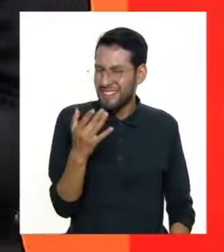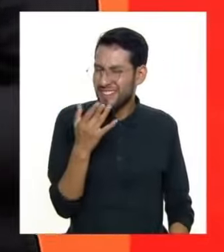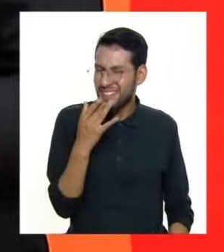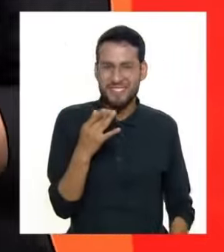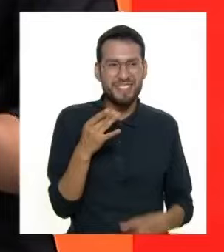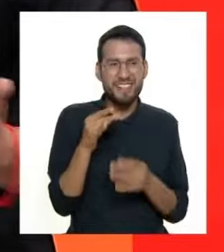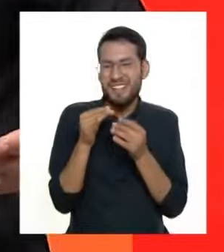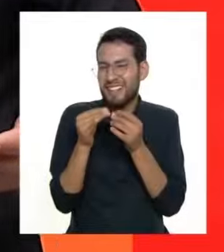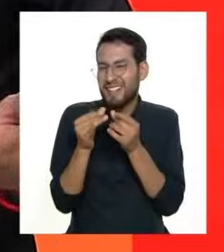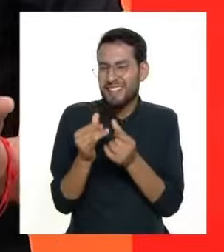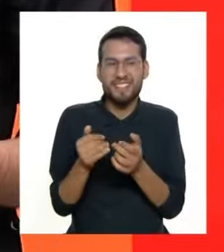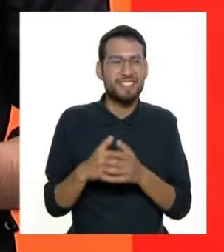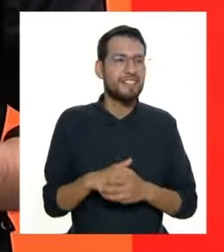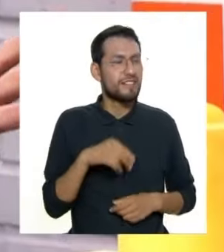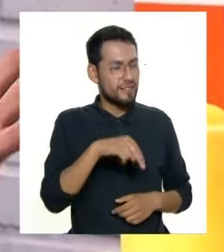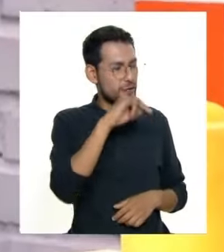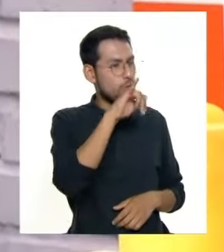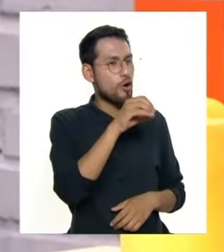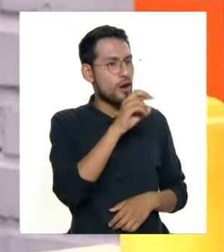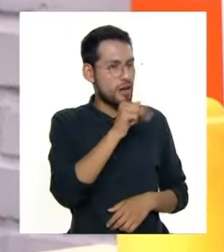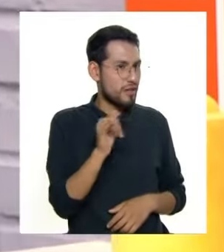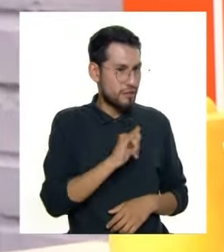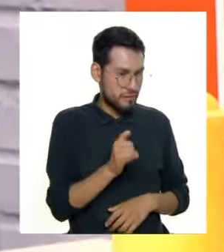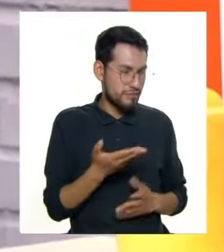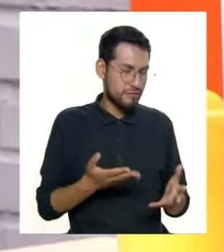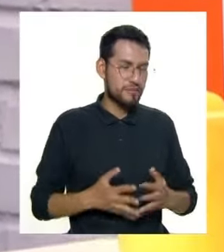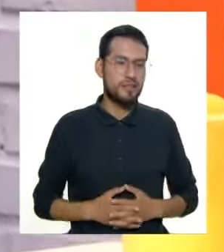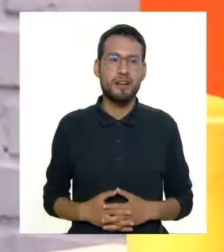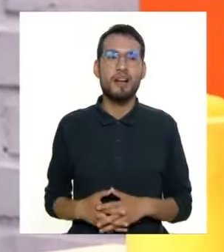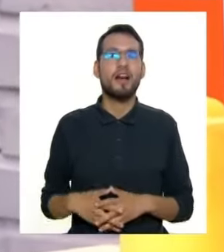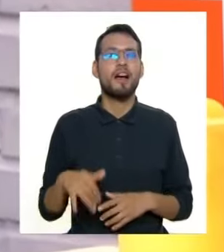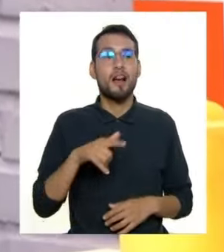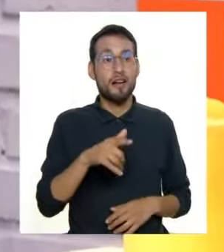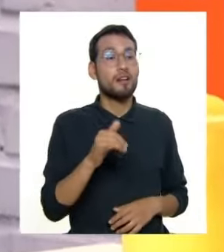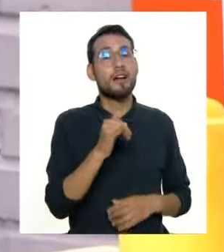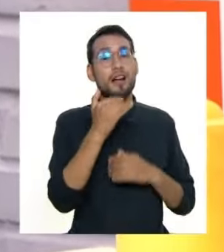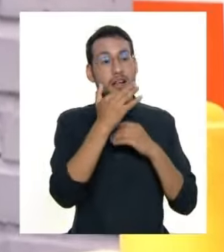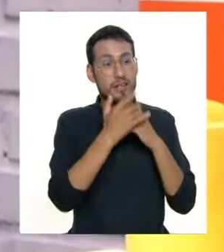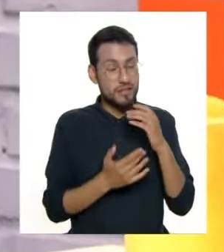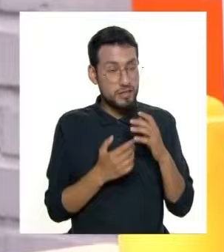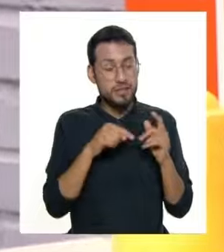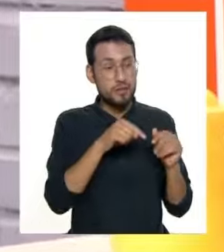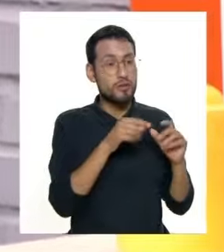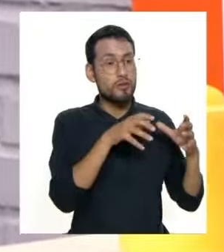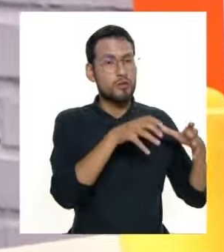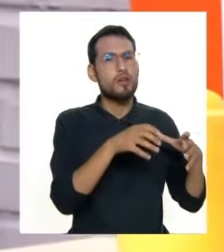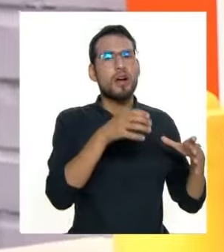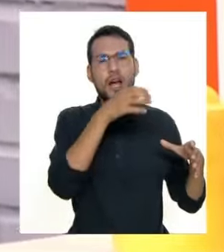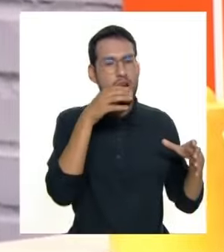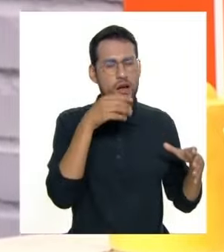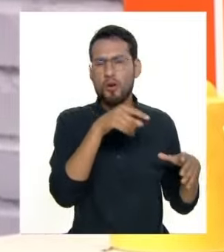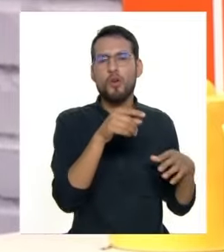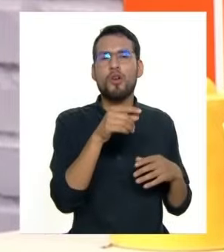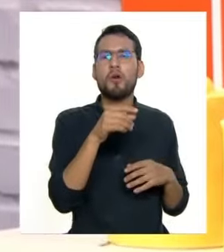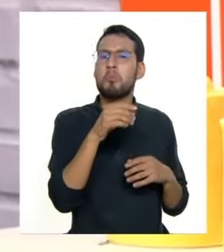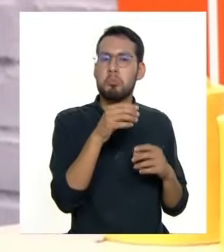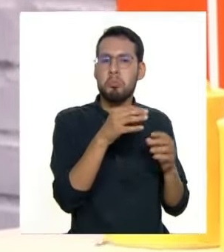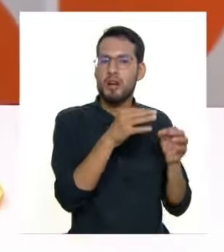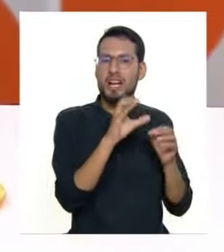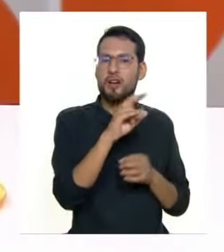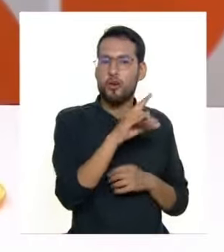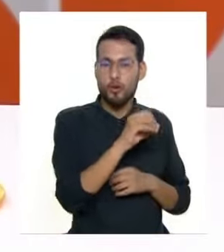que lo hace norteño igual que la chicha de jora. Ajá. Claro. En este caso es con cervecita y ese es un seco criollo, ¿no? Oye, ¿con